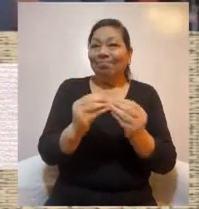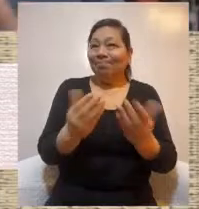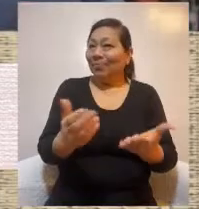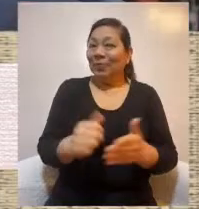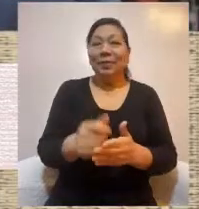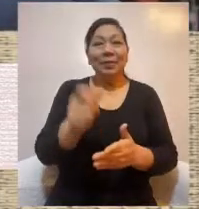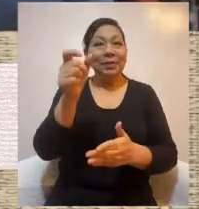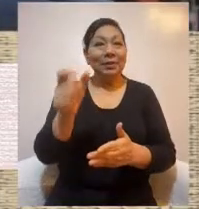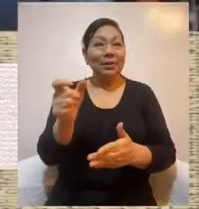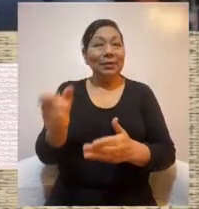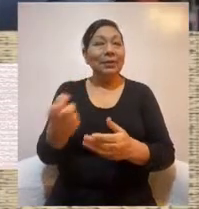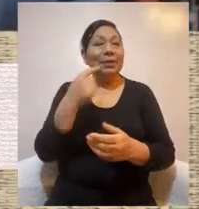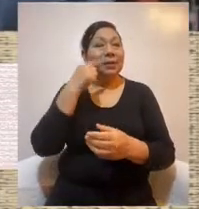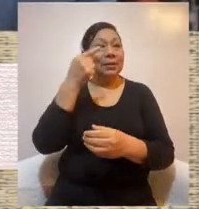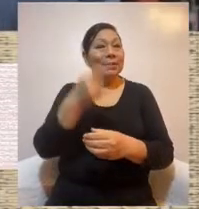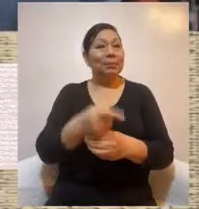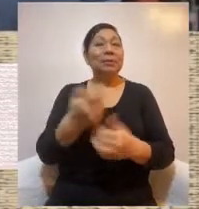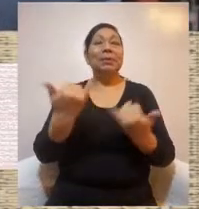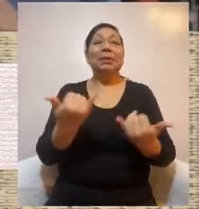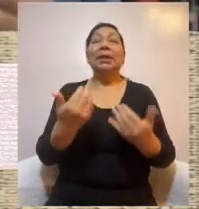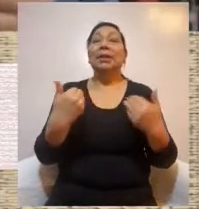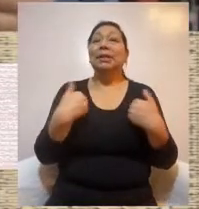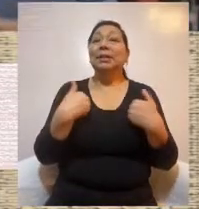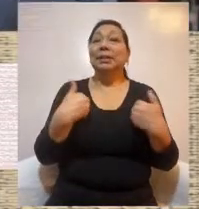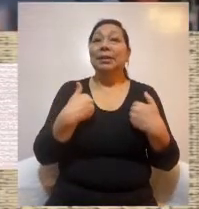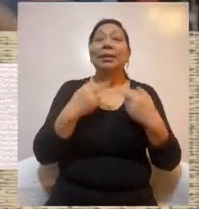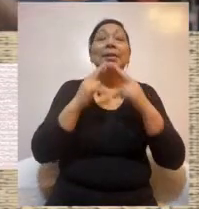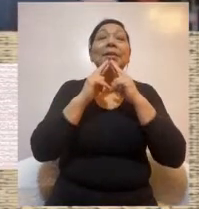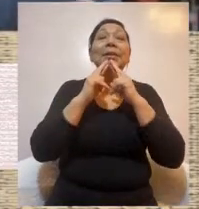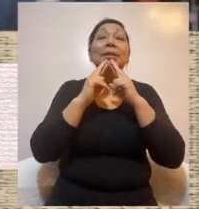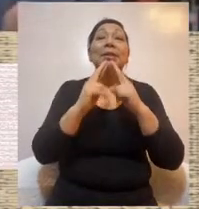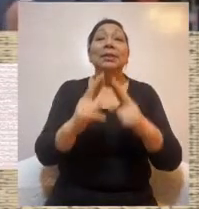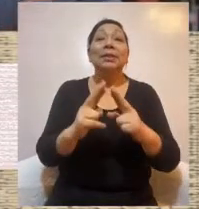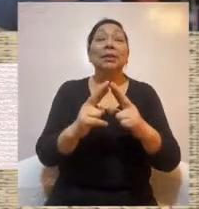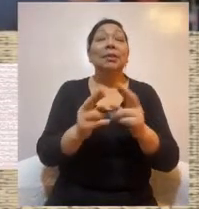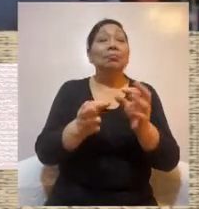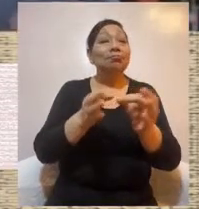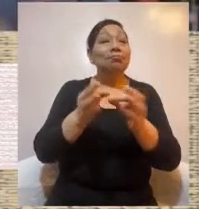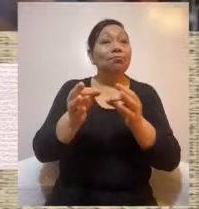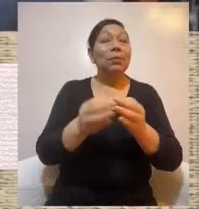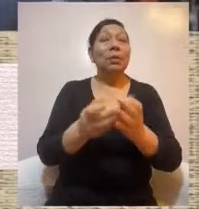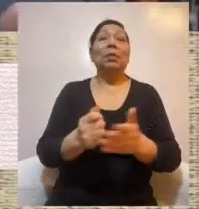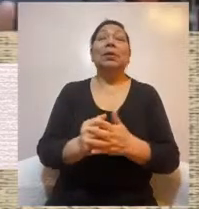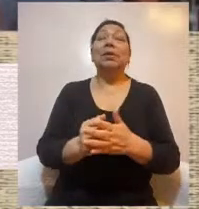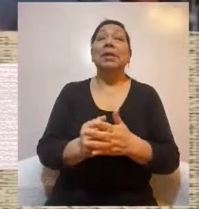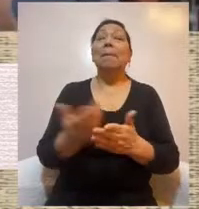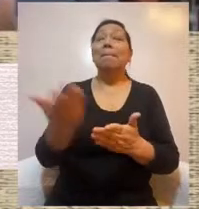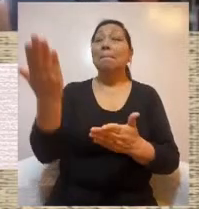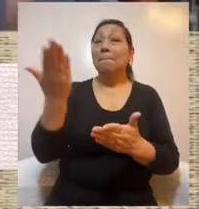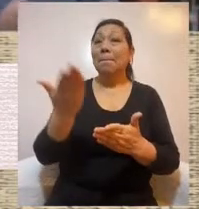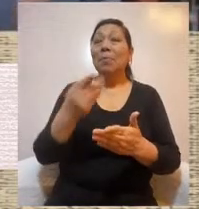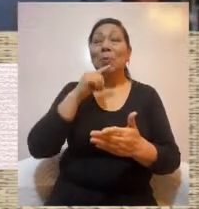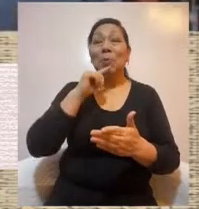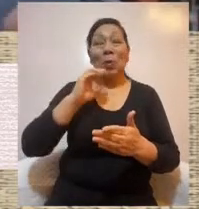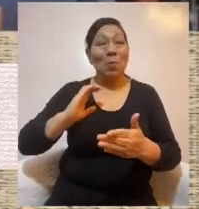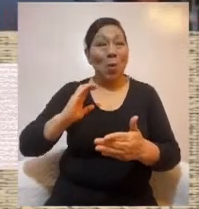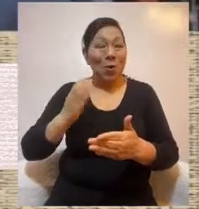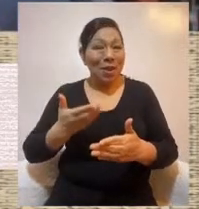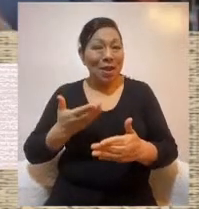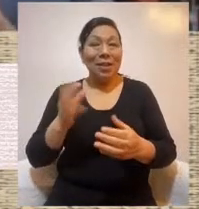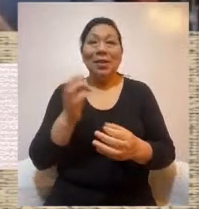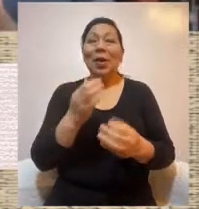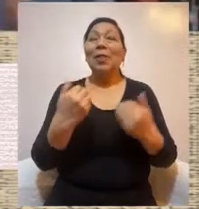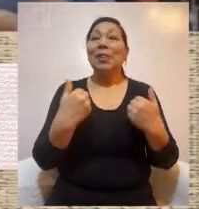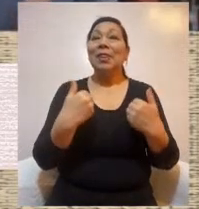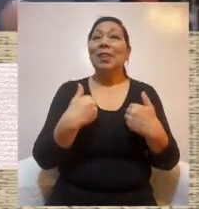concretamente la persona que ha sido demandada en este caso la que tenía que responder los argumentos de la señora recurrente, la señora jueza